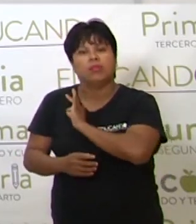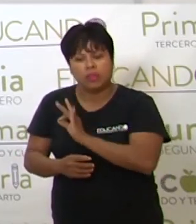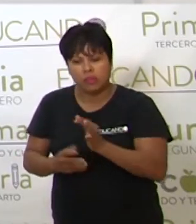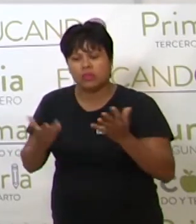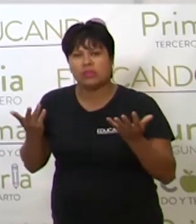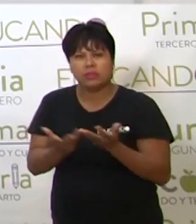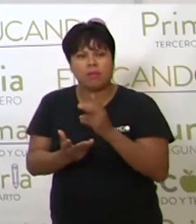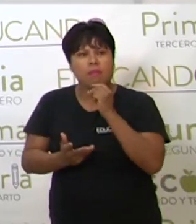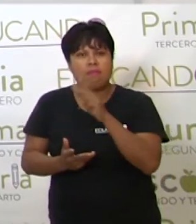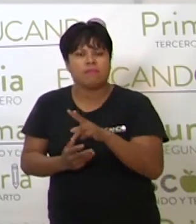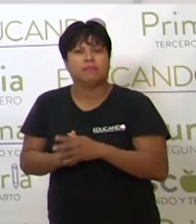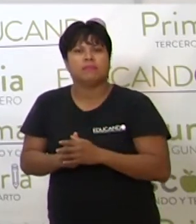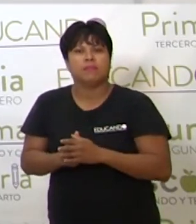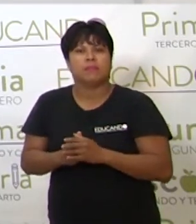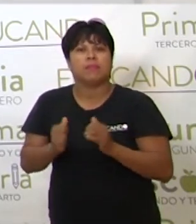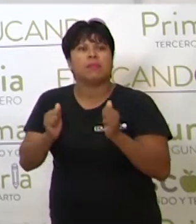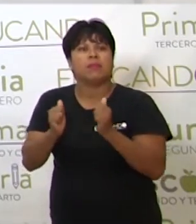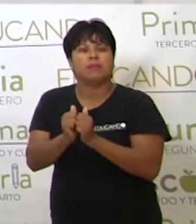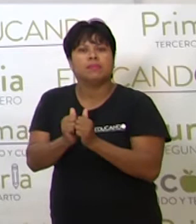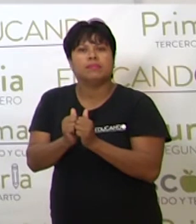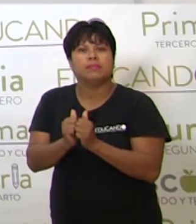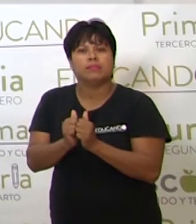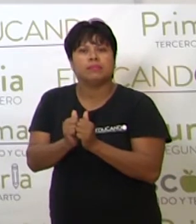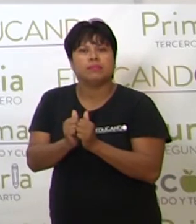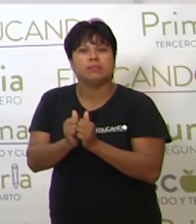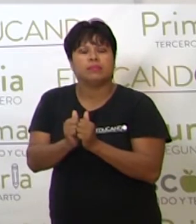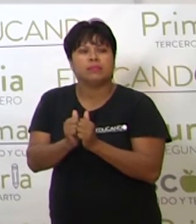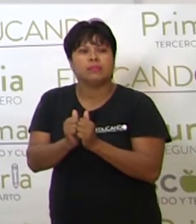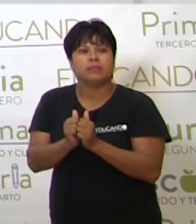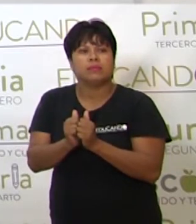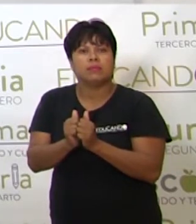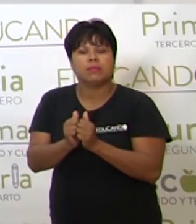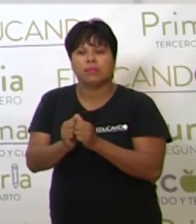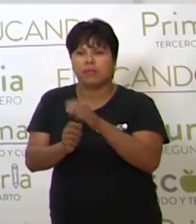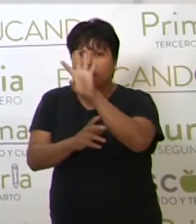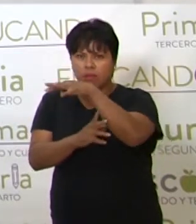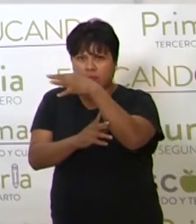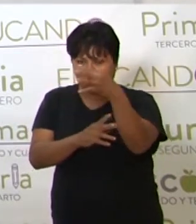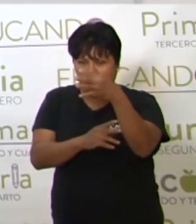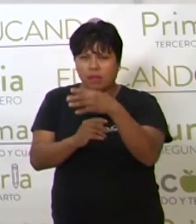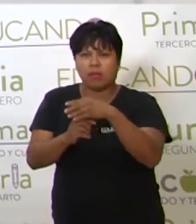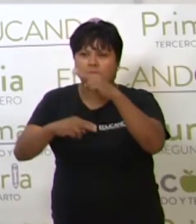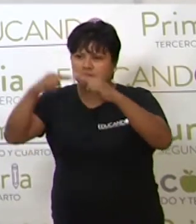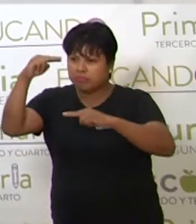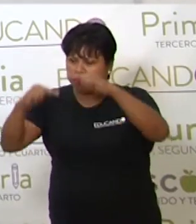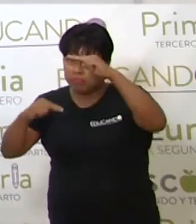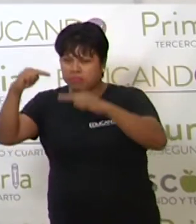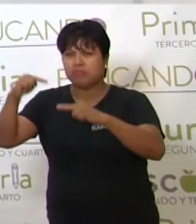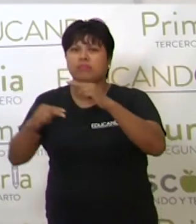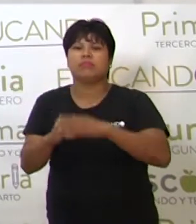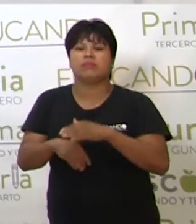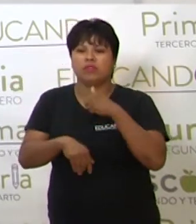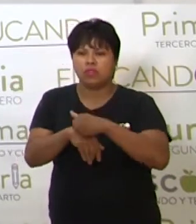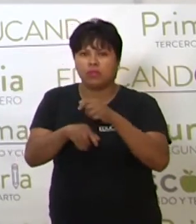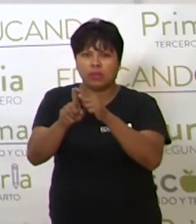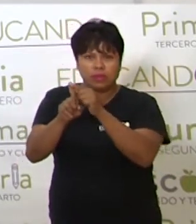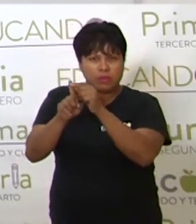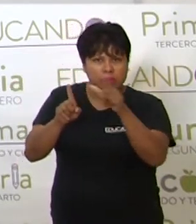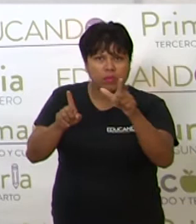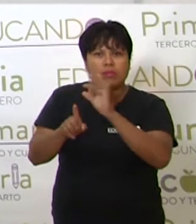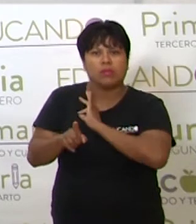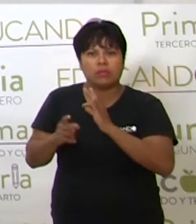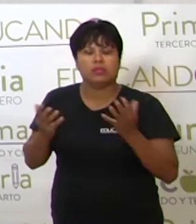representar por supuesto con una con una gráfica como una recta numérica también lo podemos